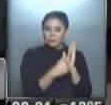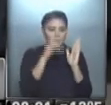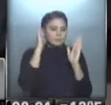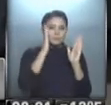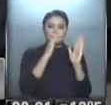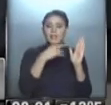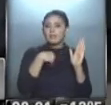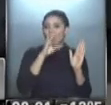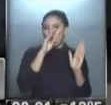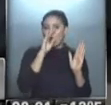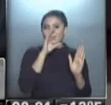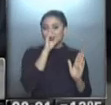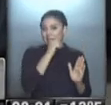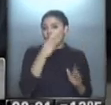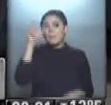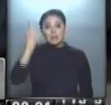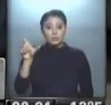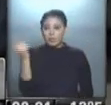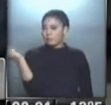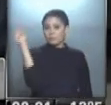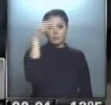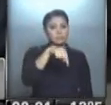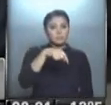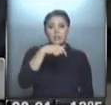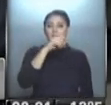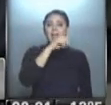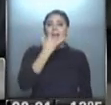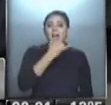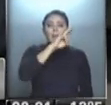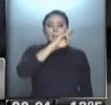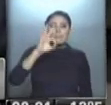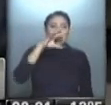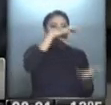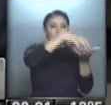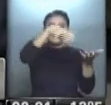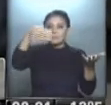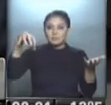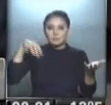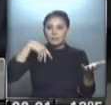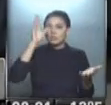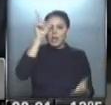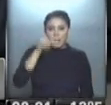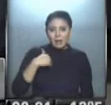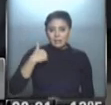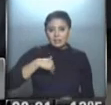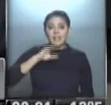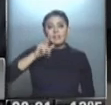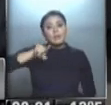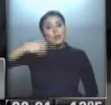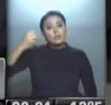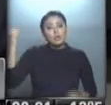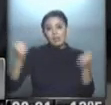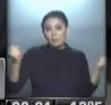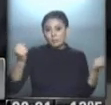es el anonimato la persona se presenta tanto en las 20 delegaciones que tiene el renar en todo el país como en los puestos móviles que